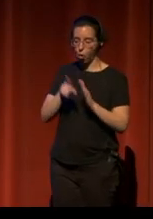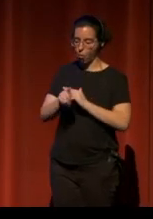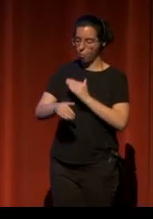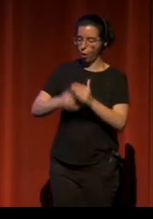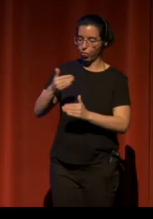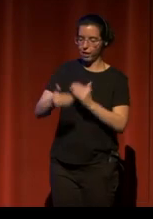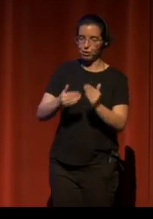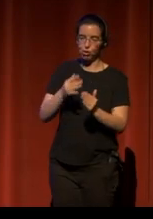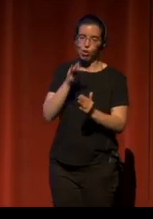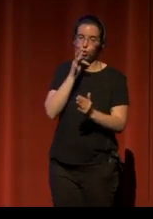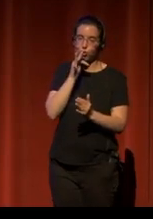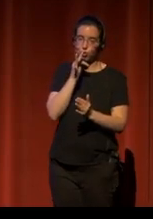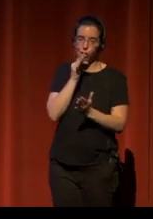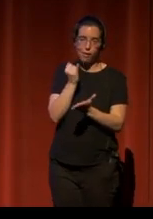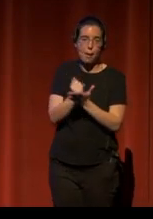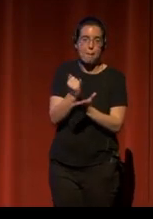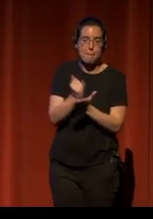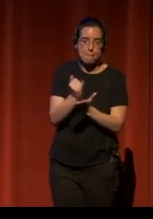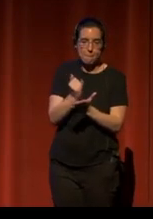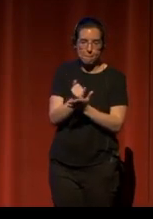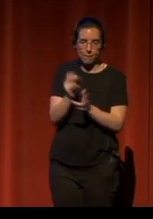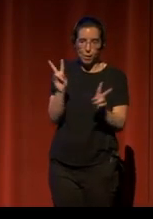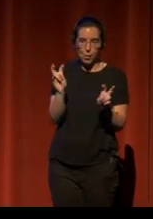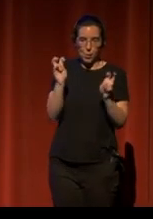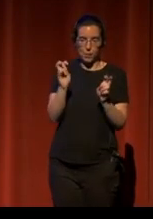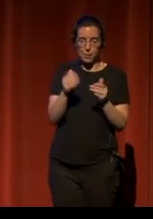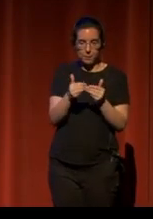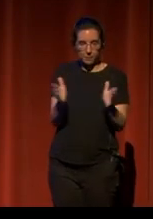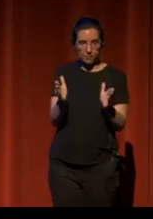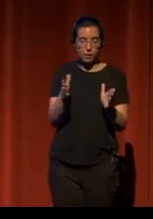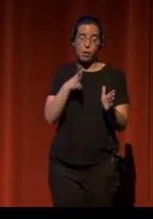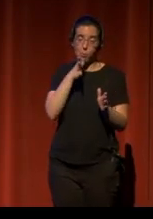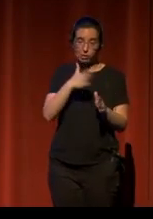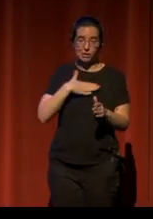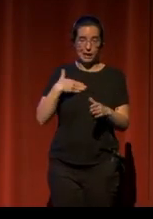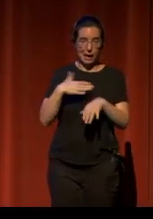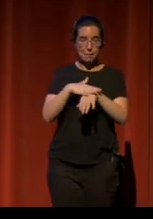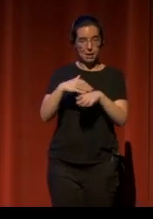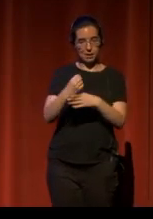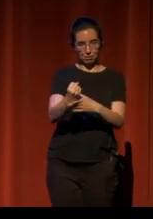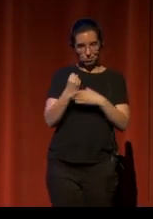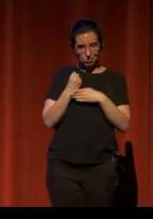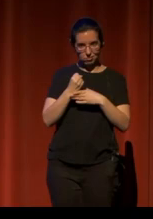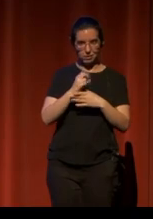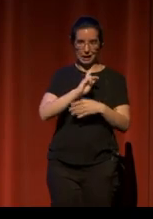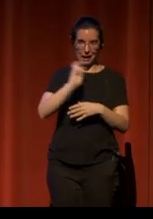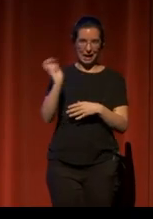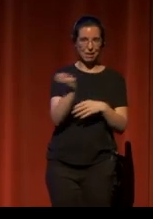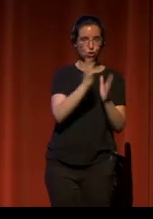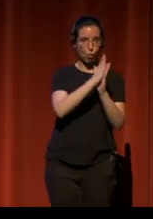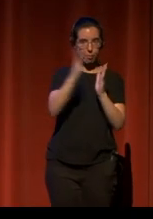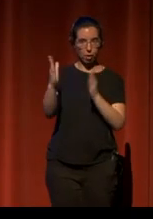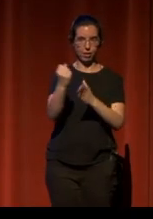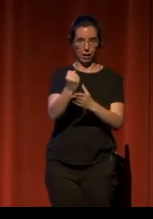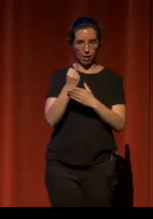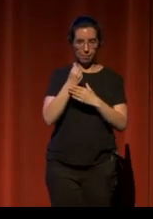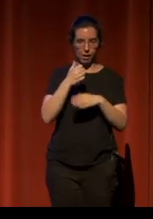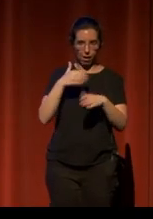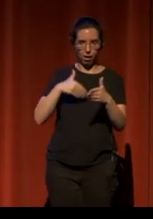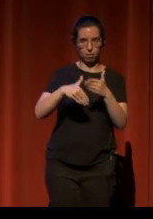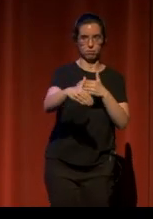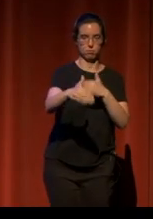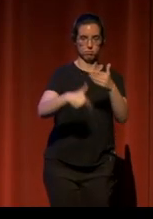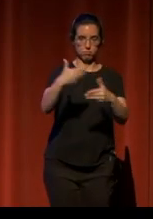experimental y abierto no pero por eso queremos el apoyo del ministerio y el apoyo del resto de bibliotecas para ir todavía más lejos